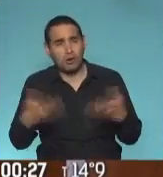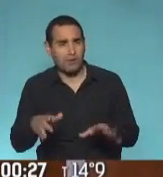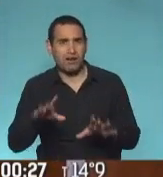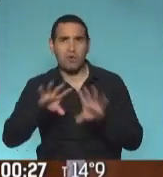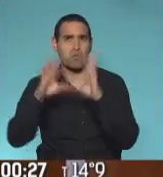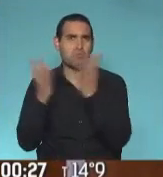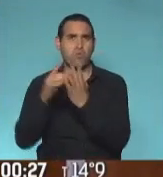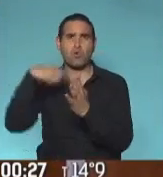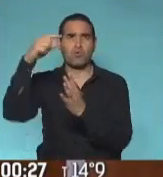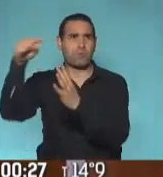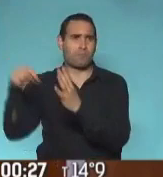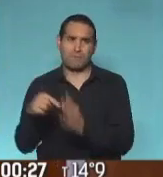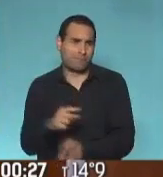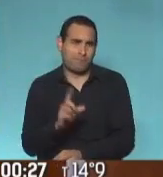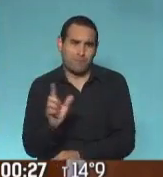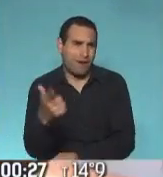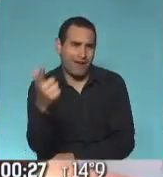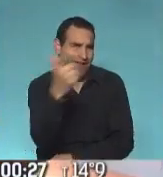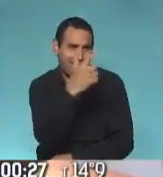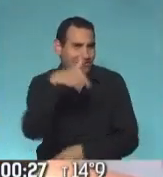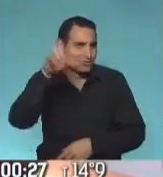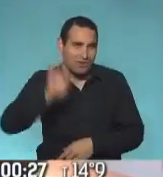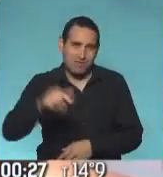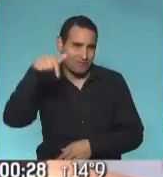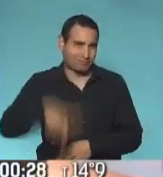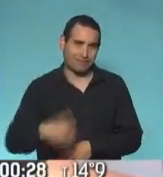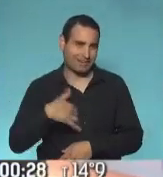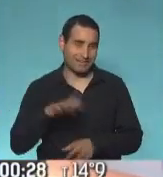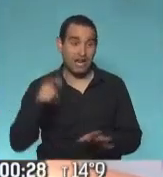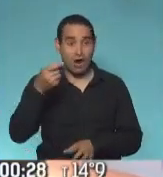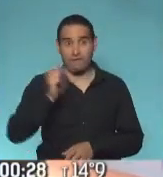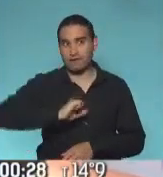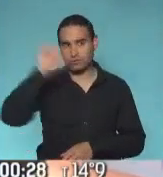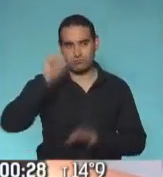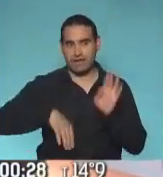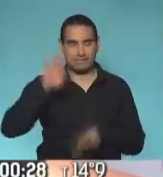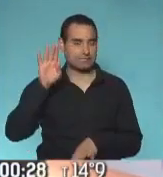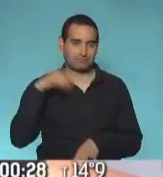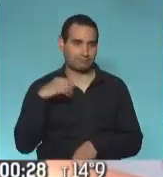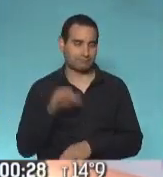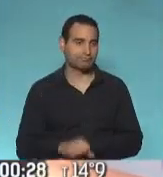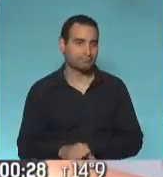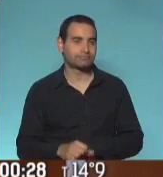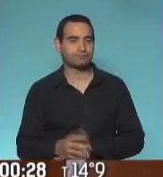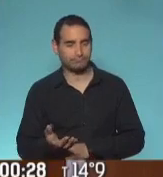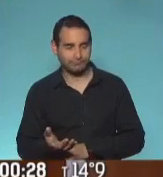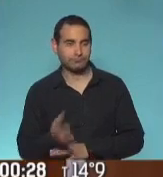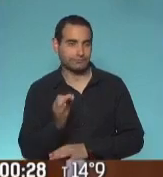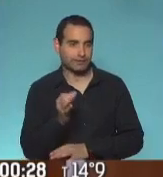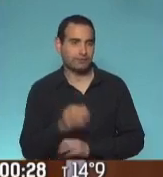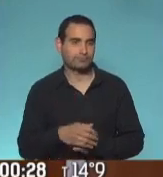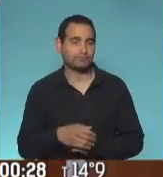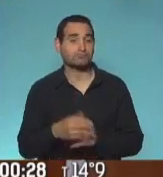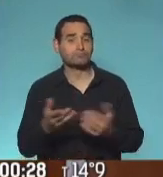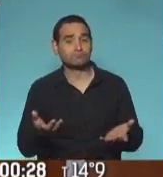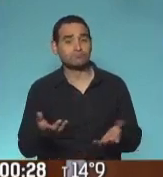mundo ocurre. Claro, lo sabemos nosotros que somos argentinos. Ahora una inflación mucho más alta, esto no funciona, Por supuesto. obviamente. obviamente lo sabemos. Por supuesto. Con lo